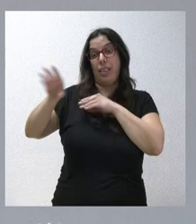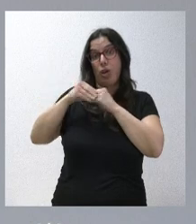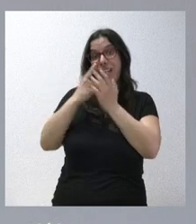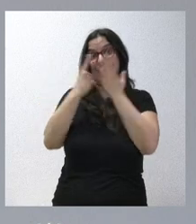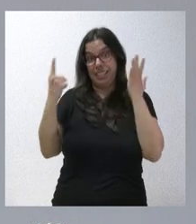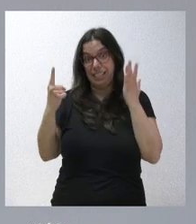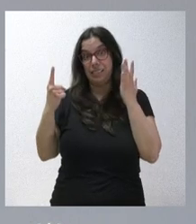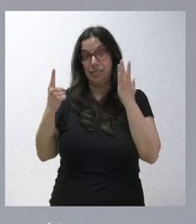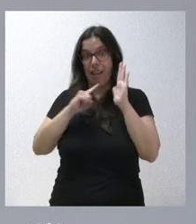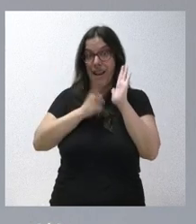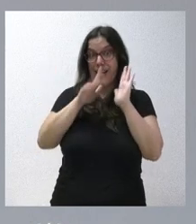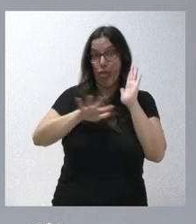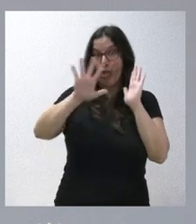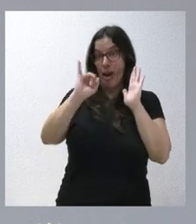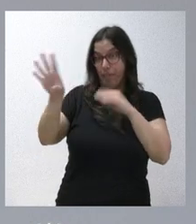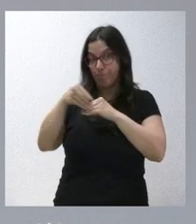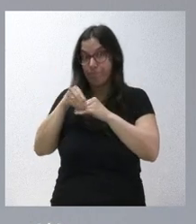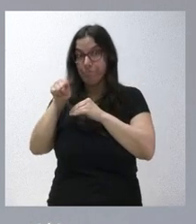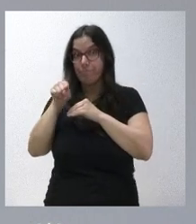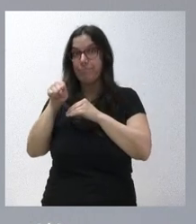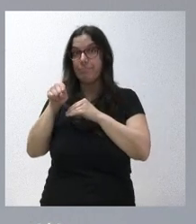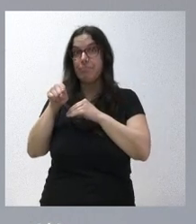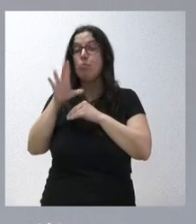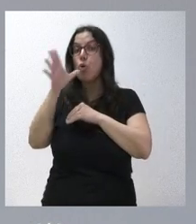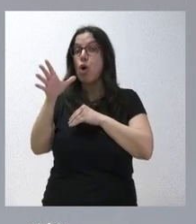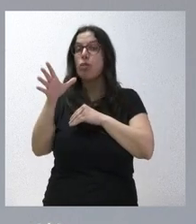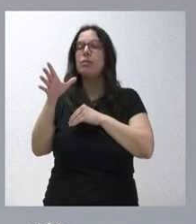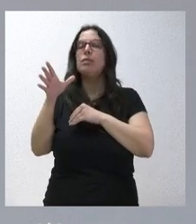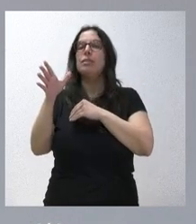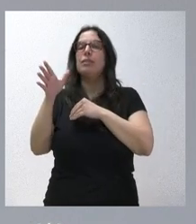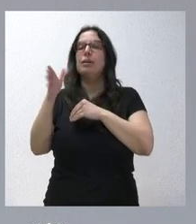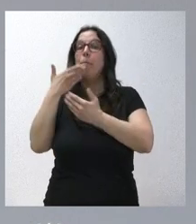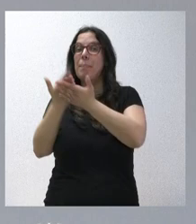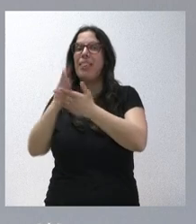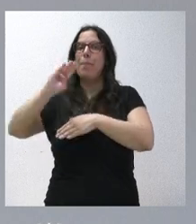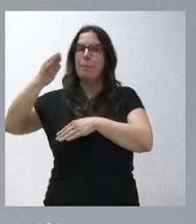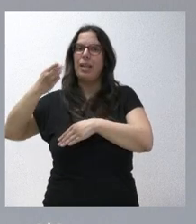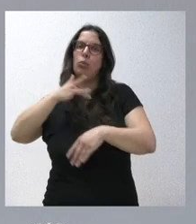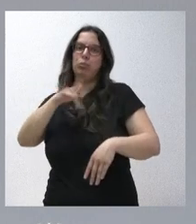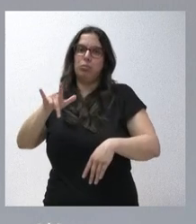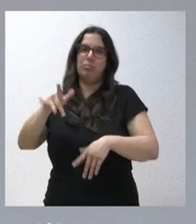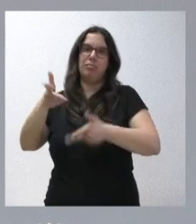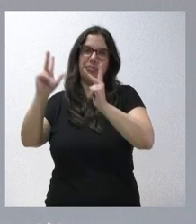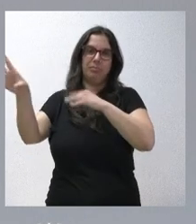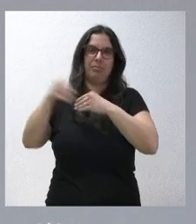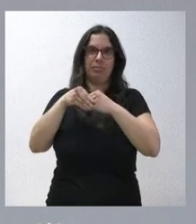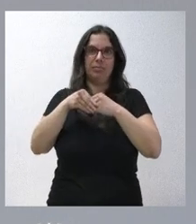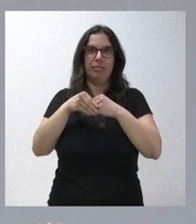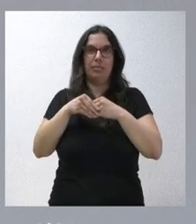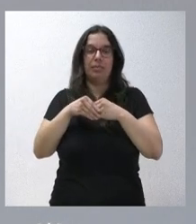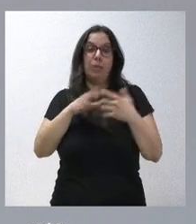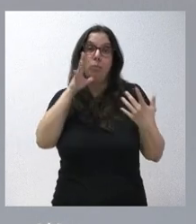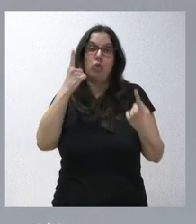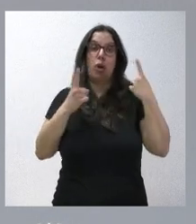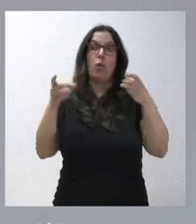sexta es fruto de vilt por eso el portavoz le comenta a usted que sería bueno que no hubiera exigencias de algún